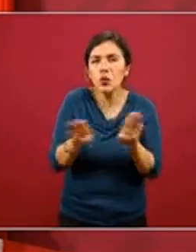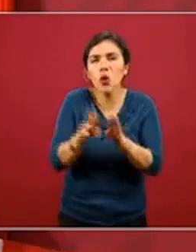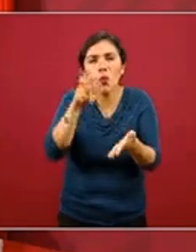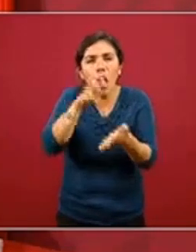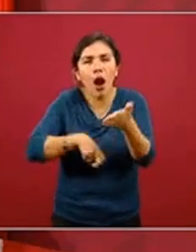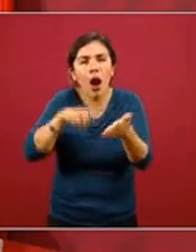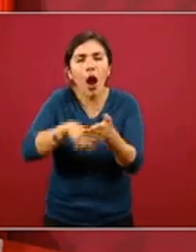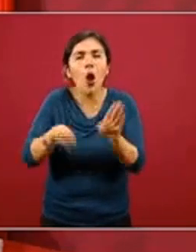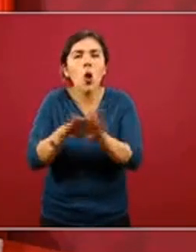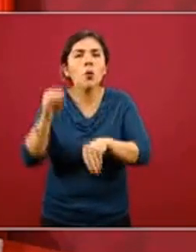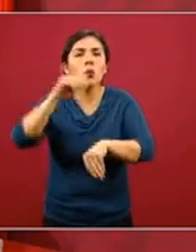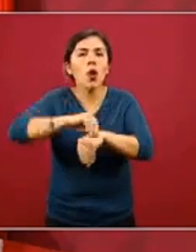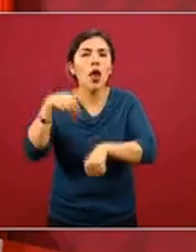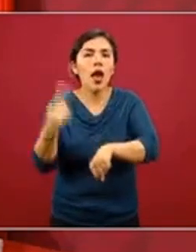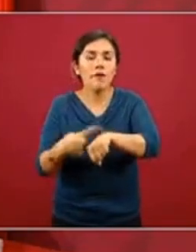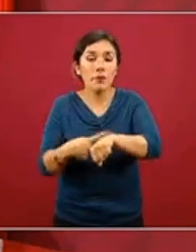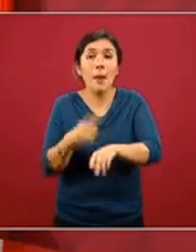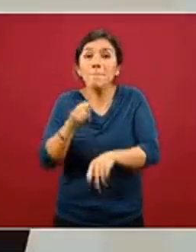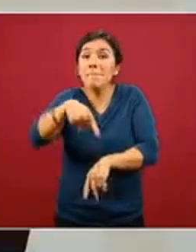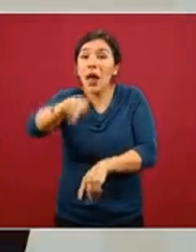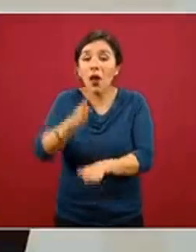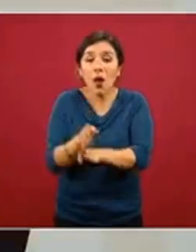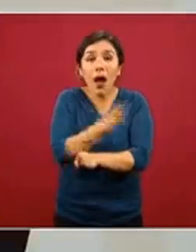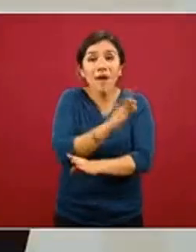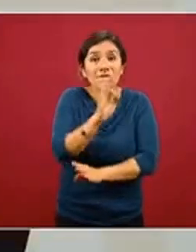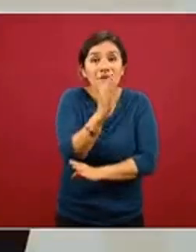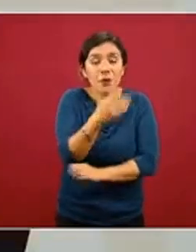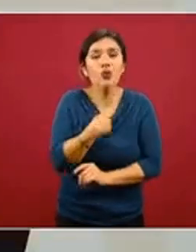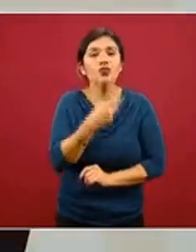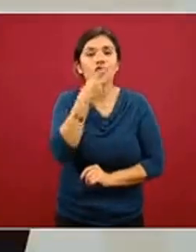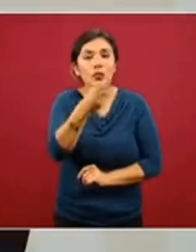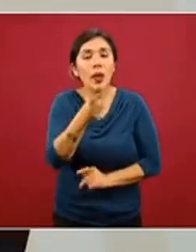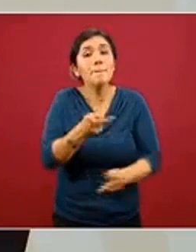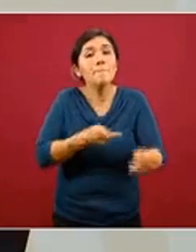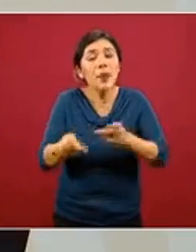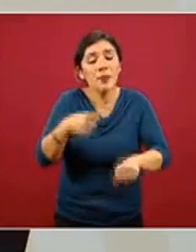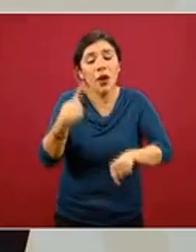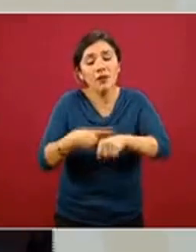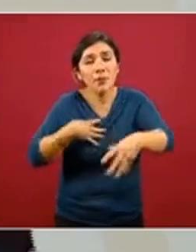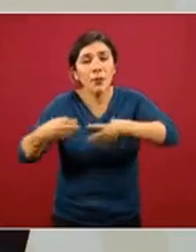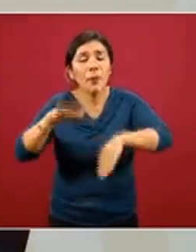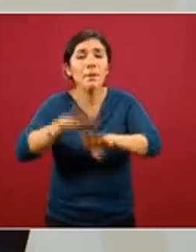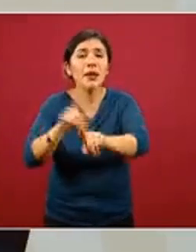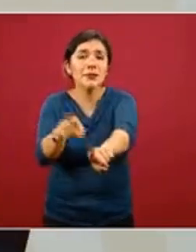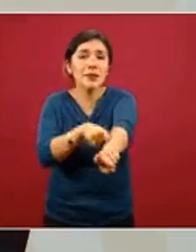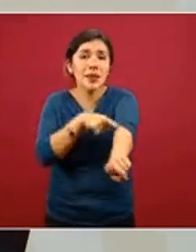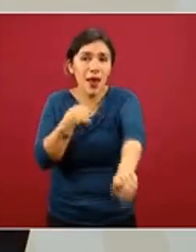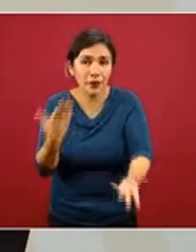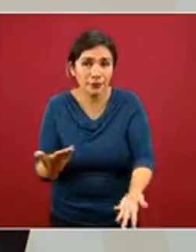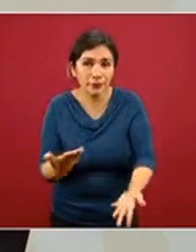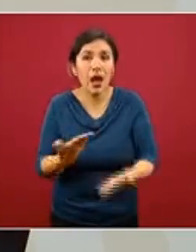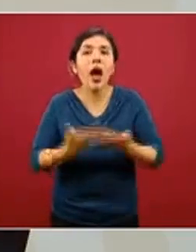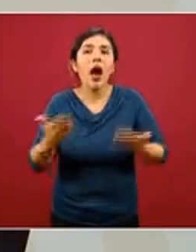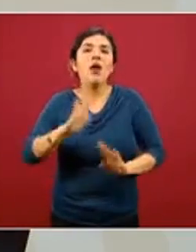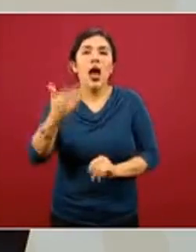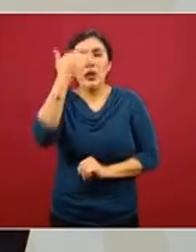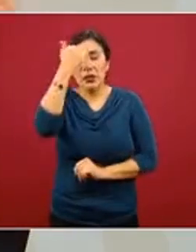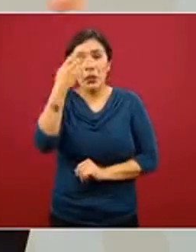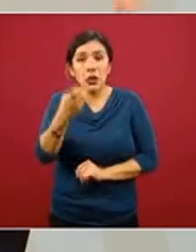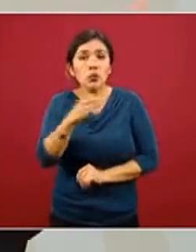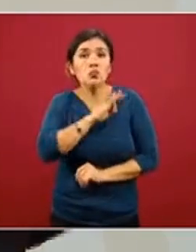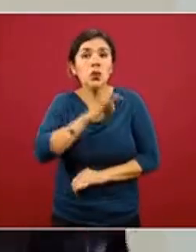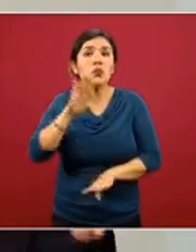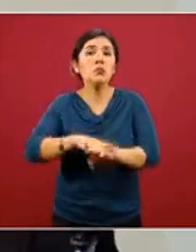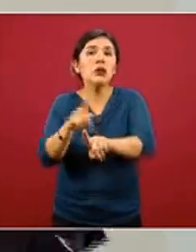al comportamiento de la epidemia. Pero desde febrero dijimos, preparémonos para una epidemia larga. Hoy sabemos que esto